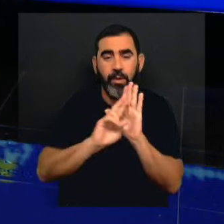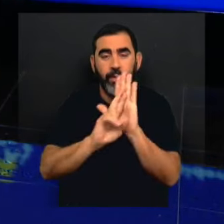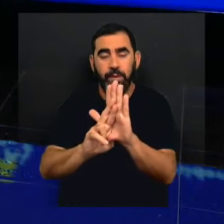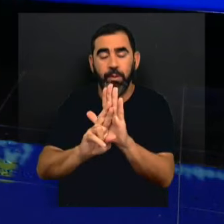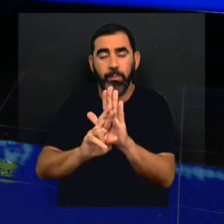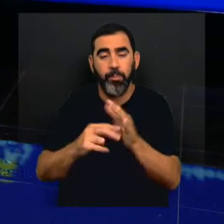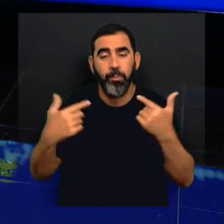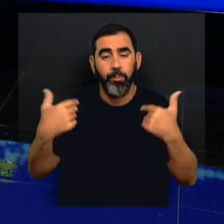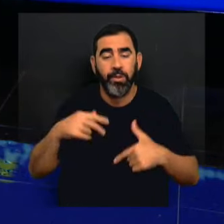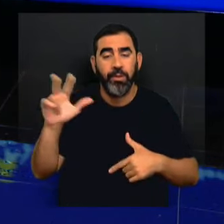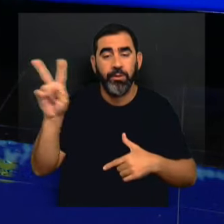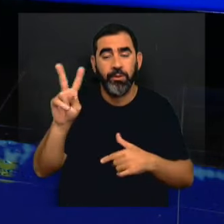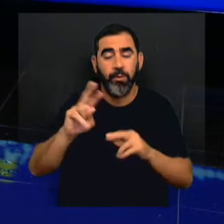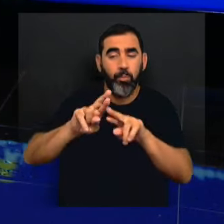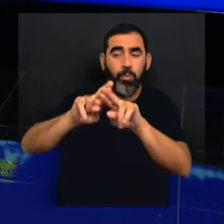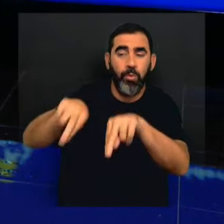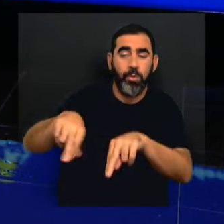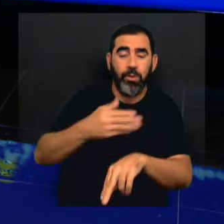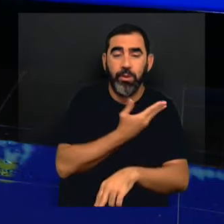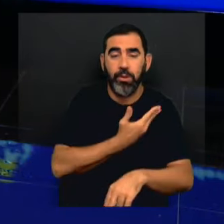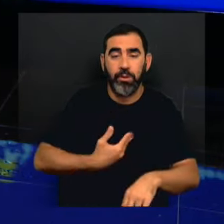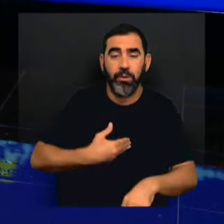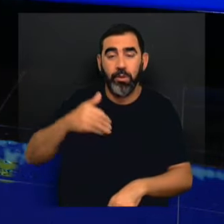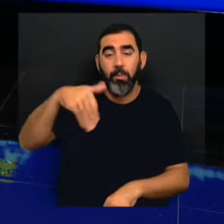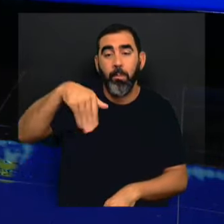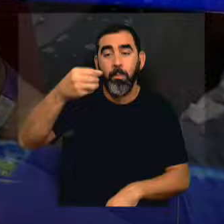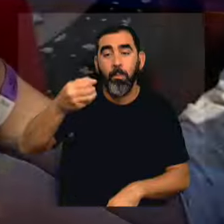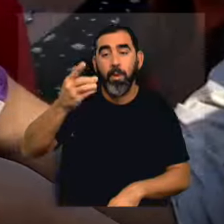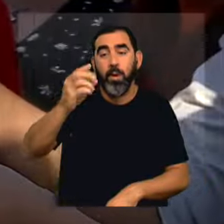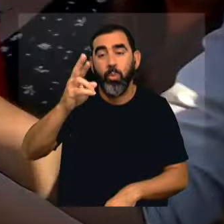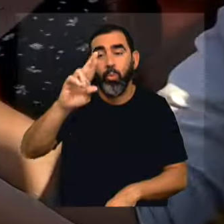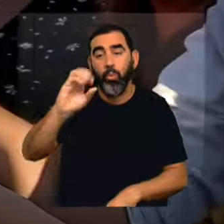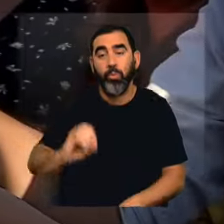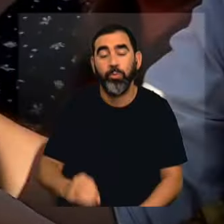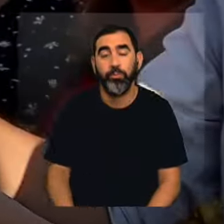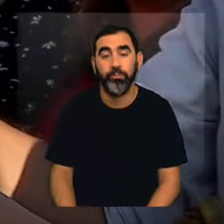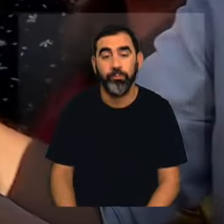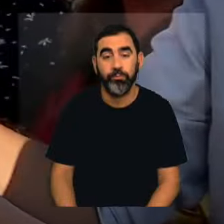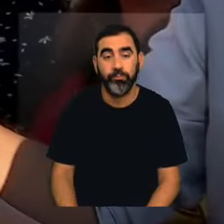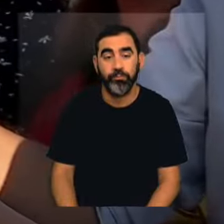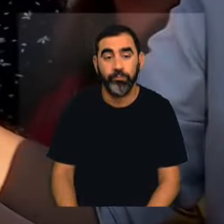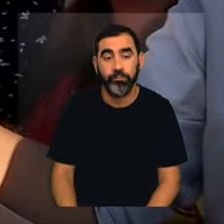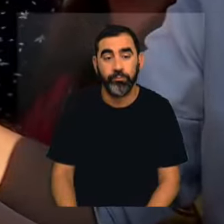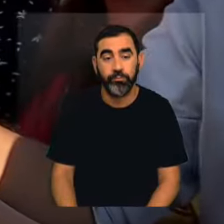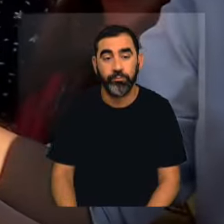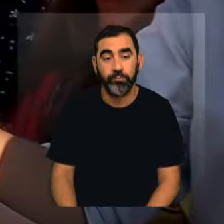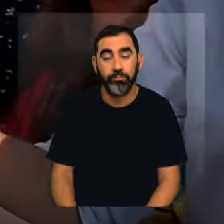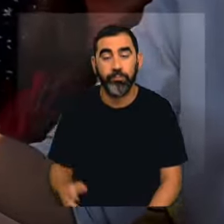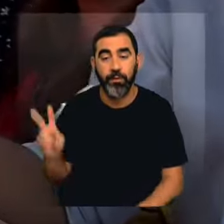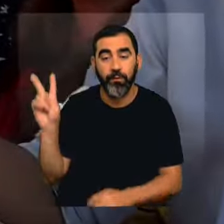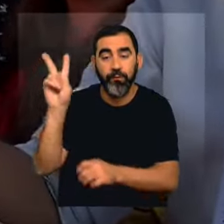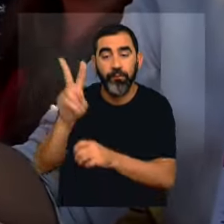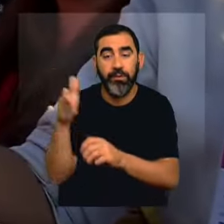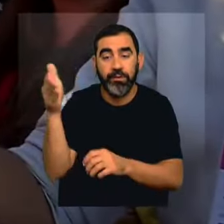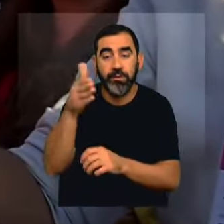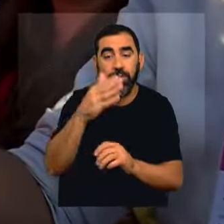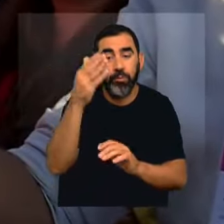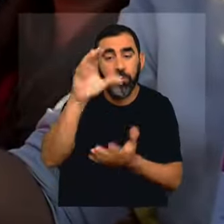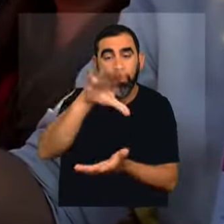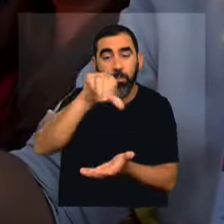diplomático como forma de rechazo al gobierno de Nicolás maduro recorriendo el país presentando